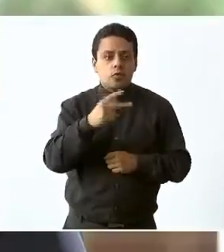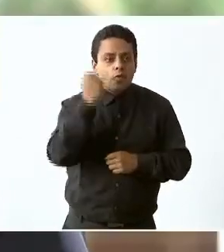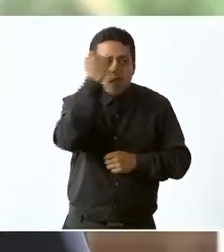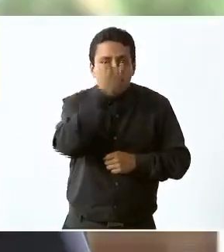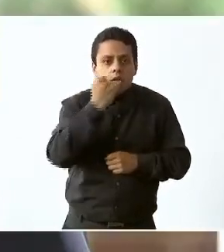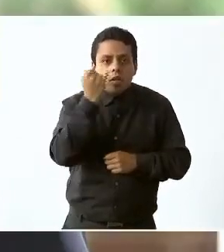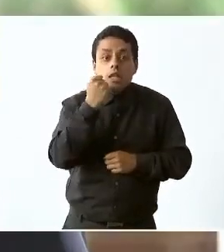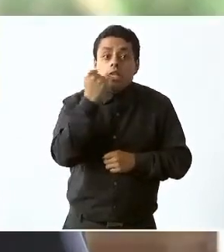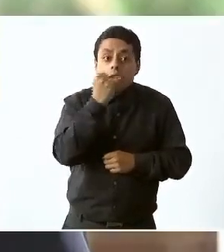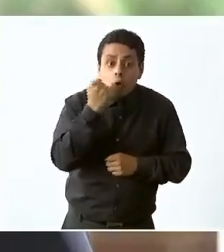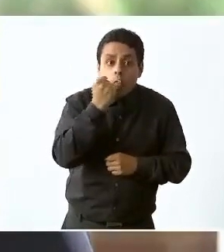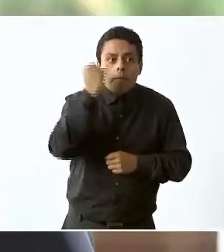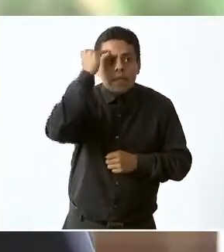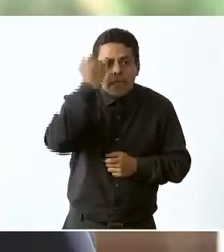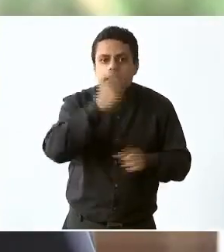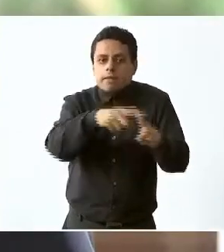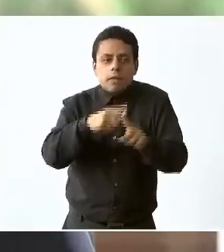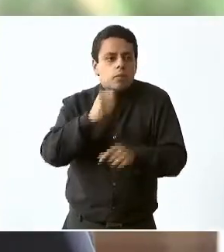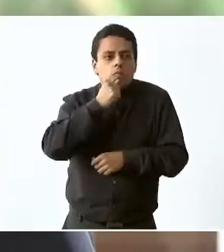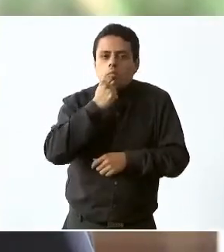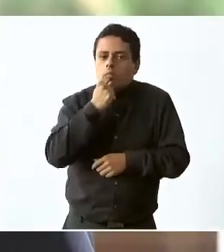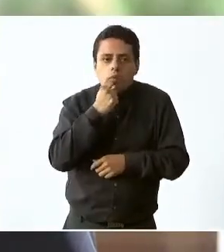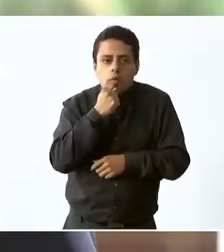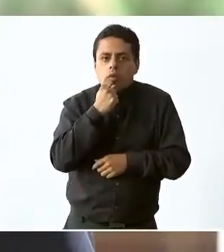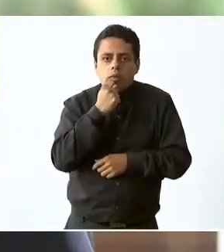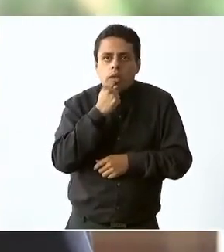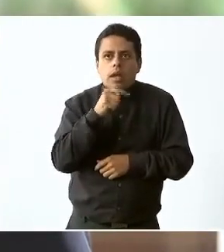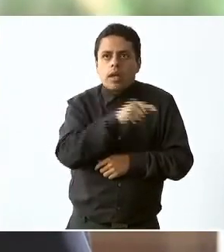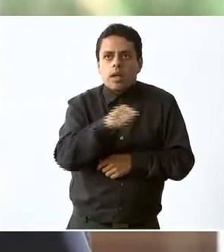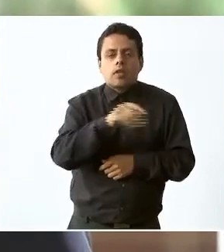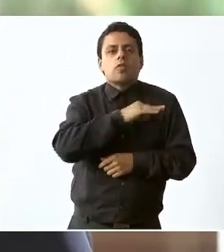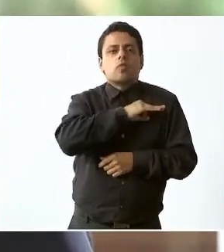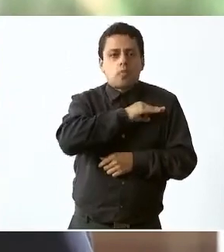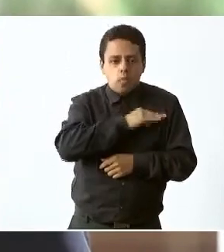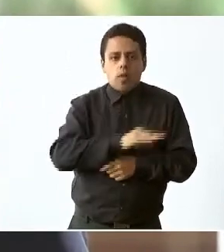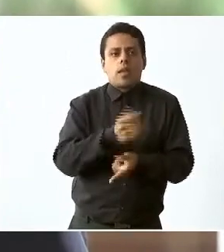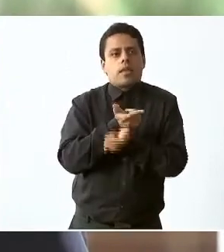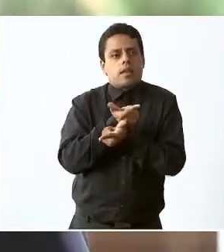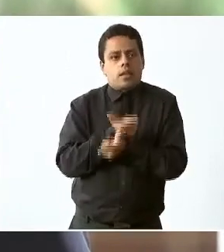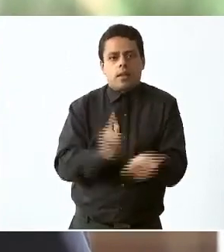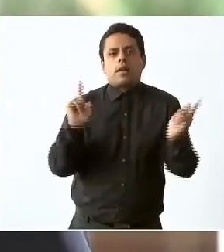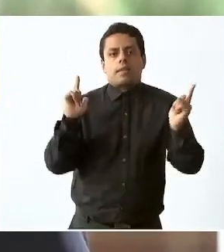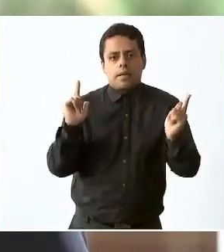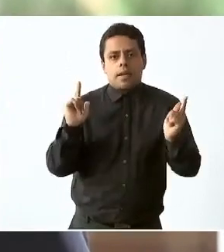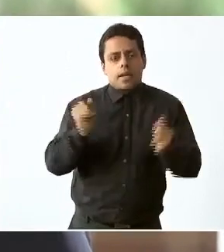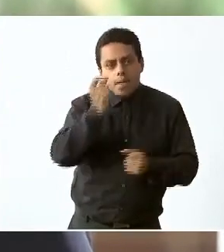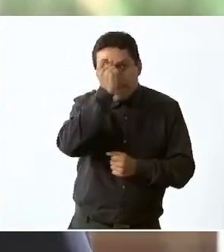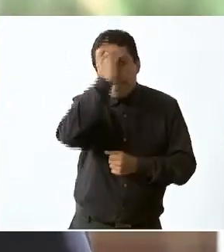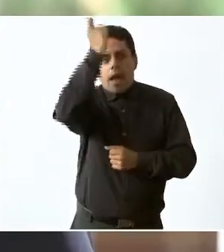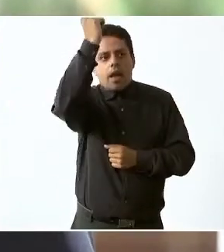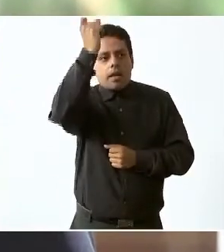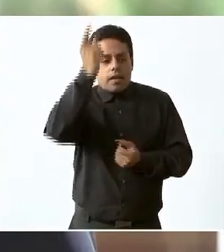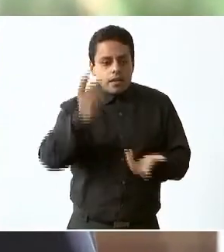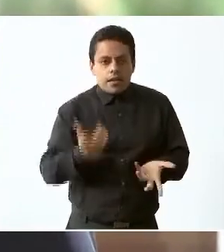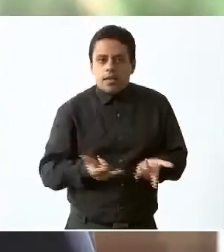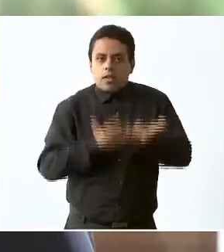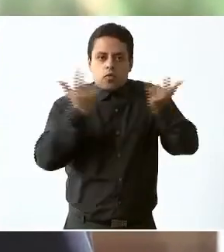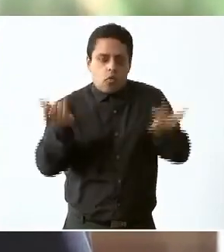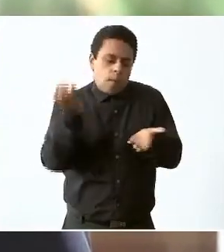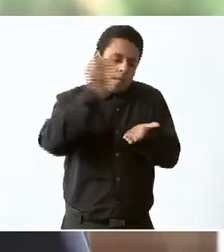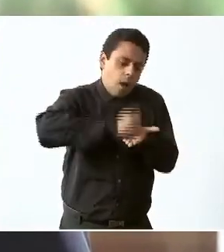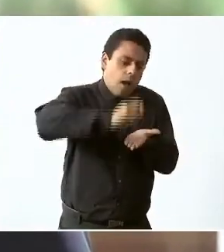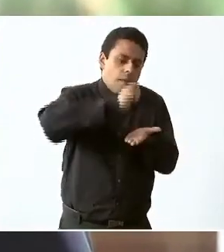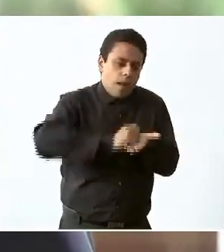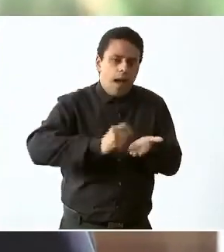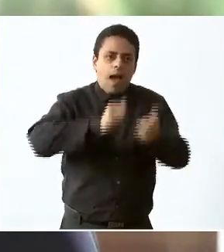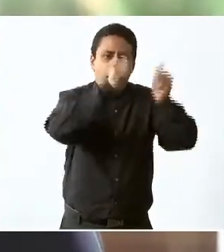con gozo y esperanza, con el señorío propio de saberse plenos desde la creación, la imaginación y una vida en